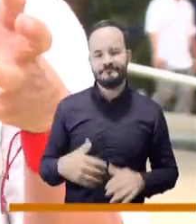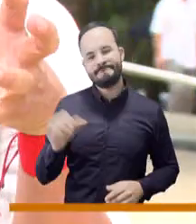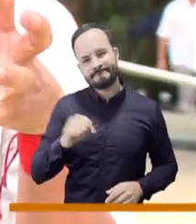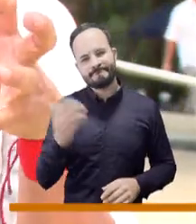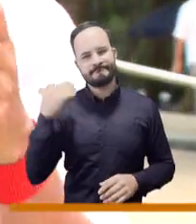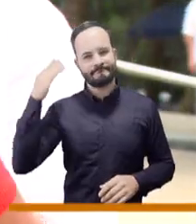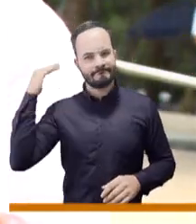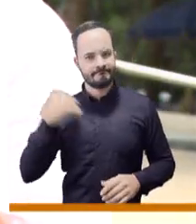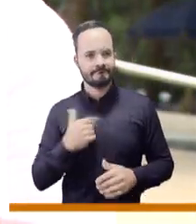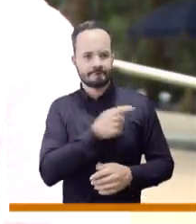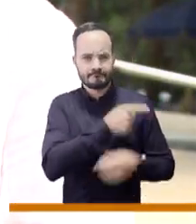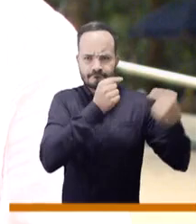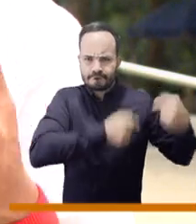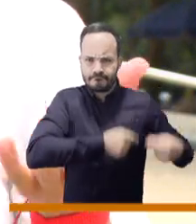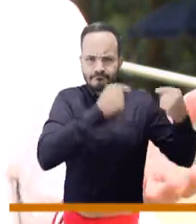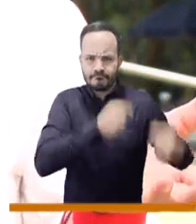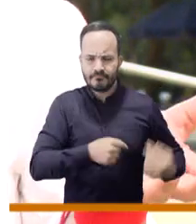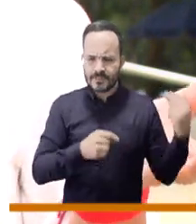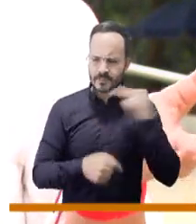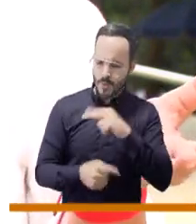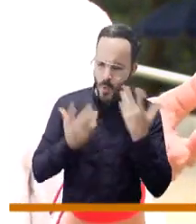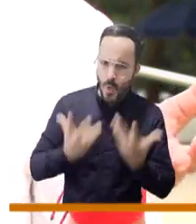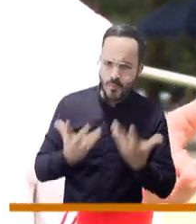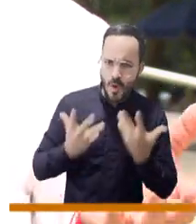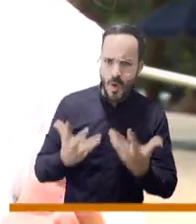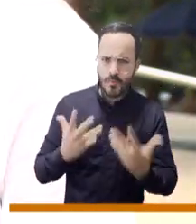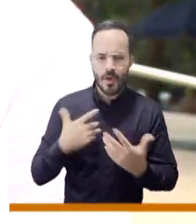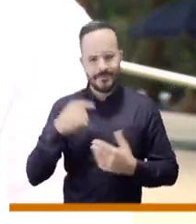muchos partidos políticos haciendo cálculos sobre nuestra votación.